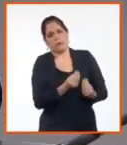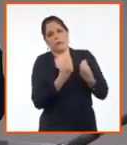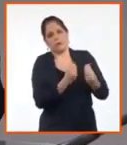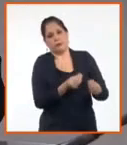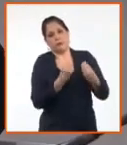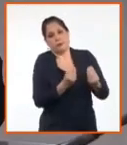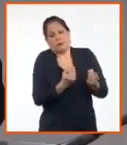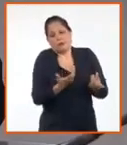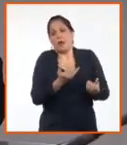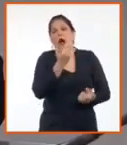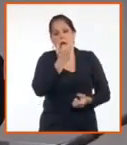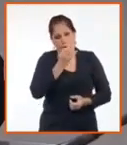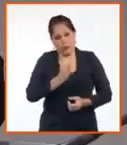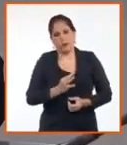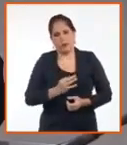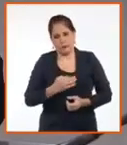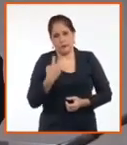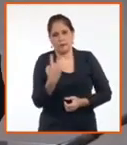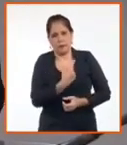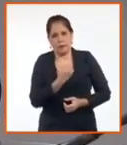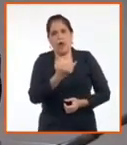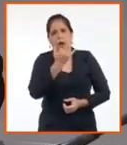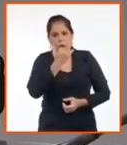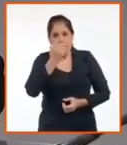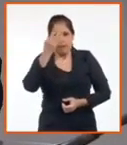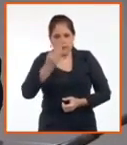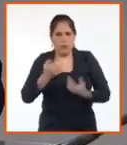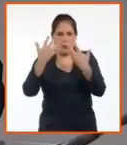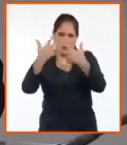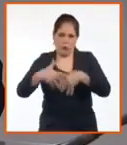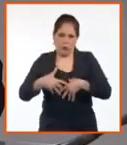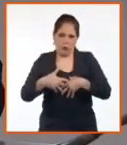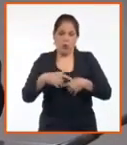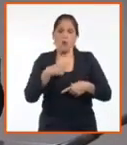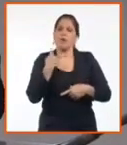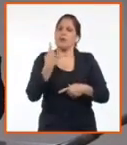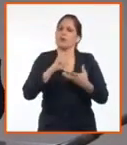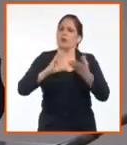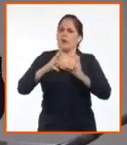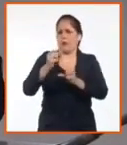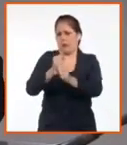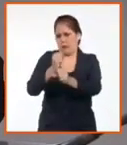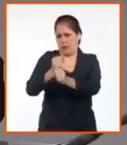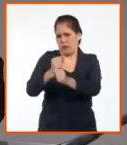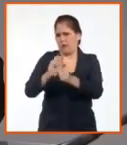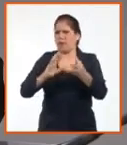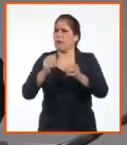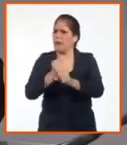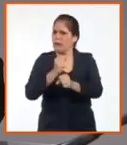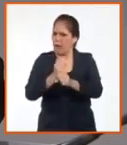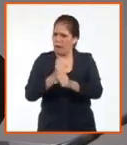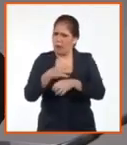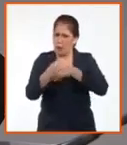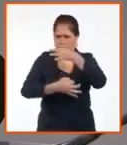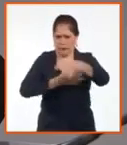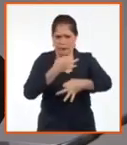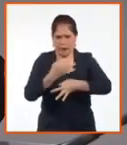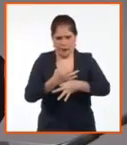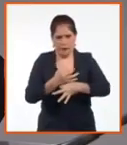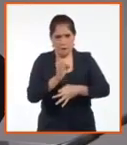pero los afectan nos afecta realmente no tenemos un sistema de trabajo grande que me gustaría explicar